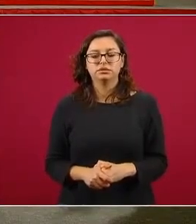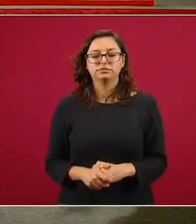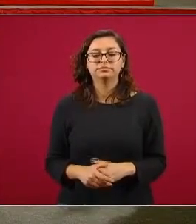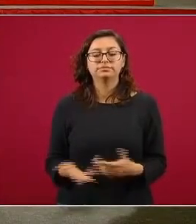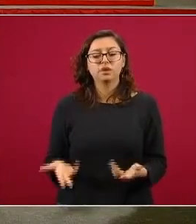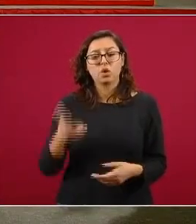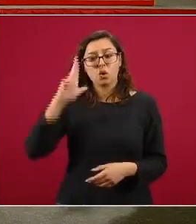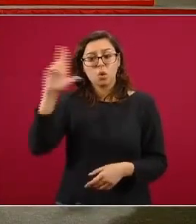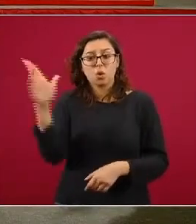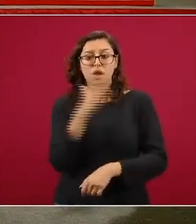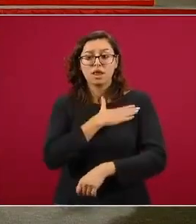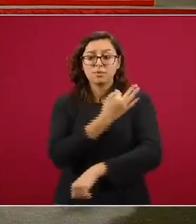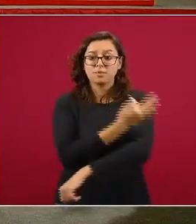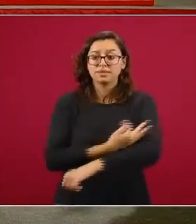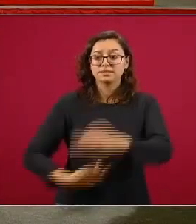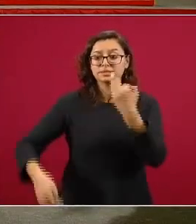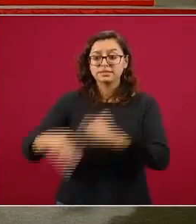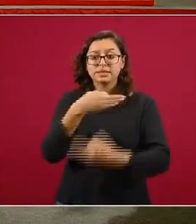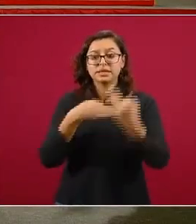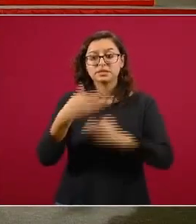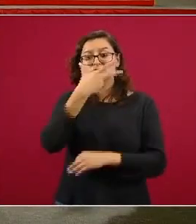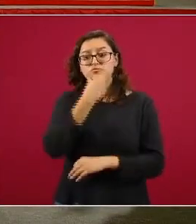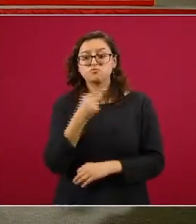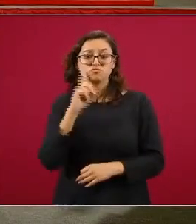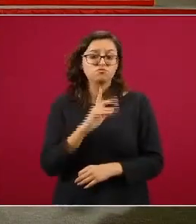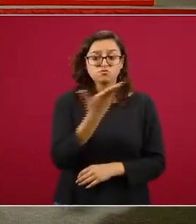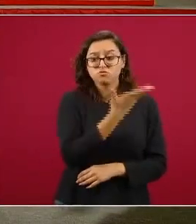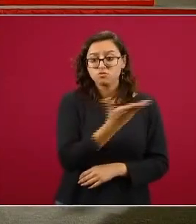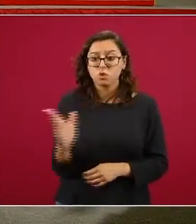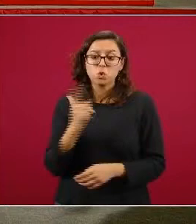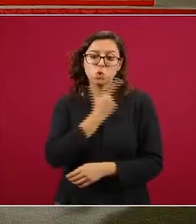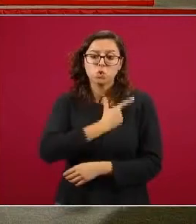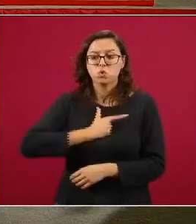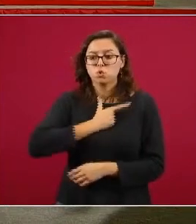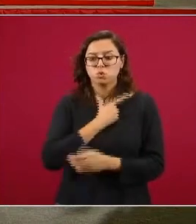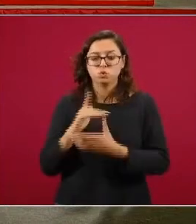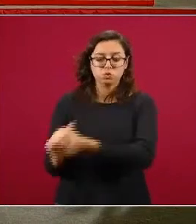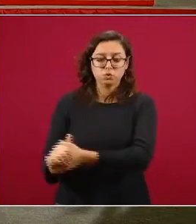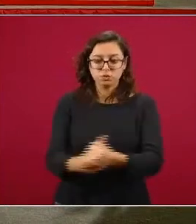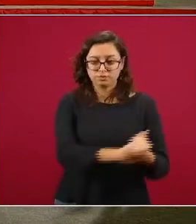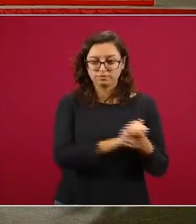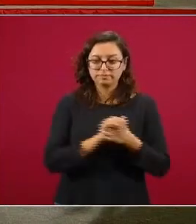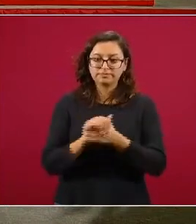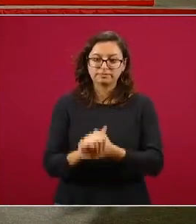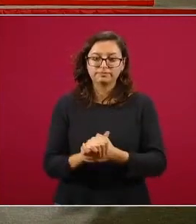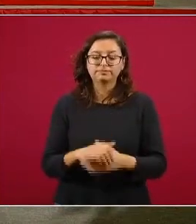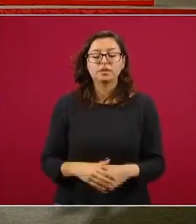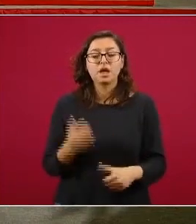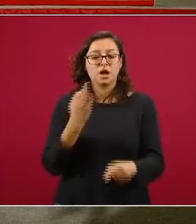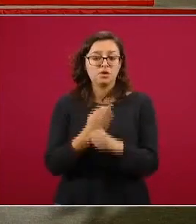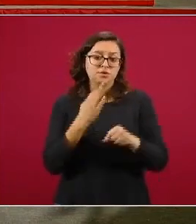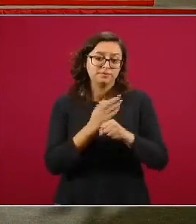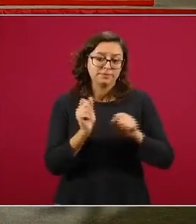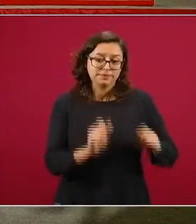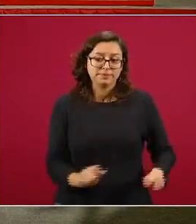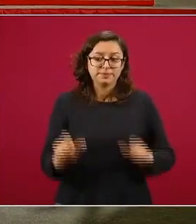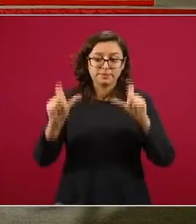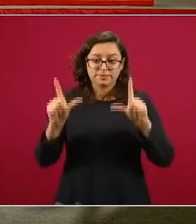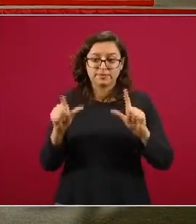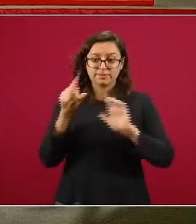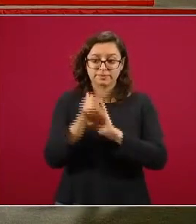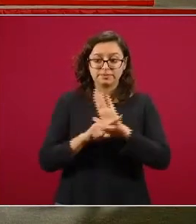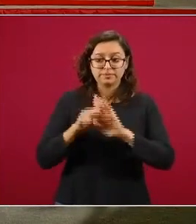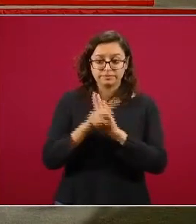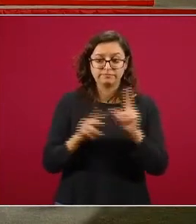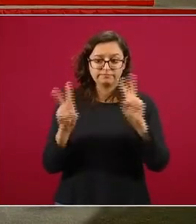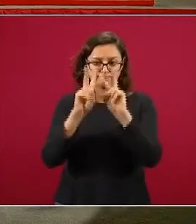Hola, buenas tardes a todos y a todas, un gusto poder saludarles. Vamos a empezar con un video que justamente plantearía el tema